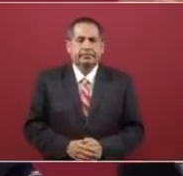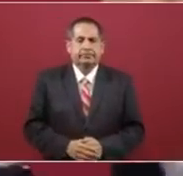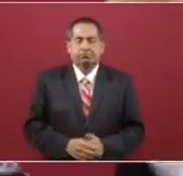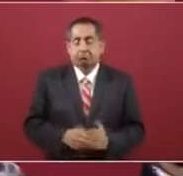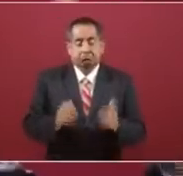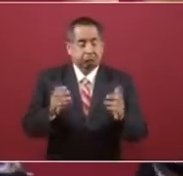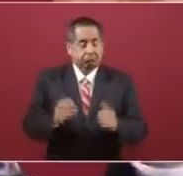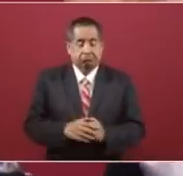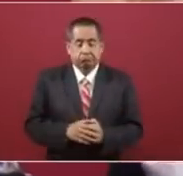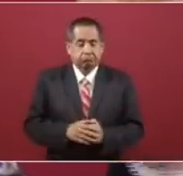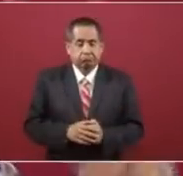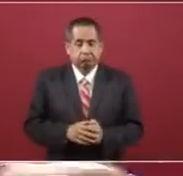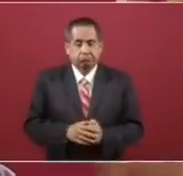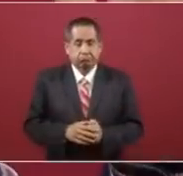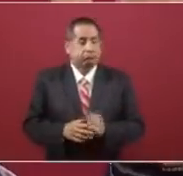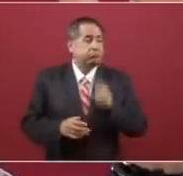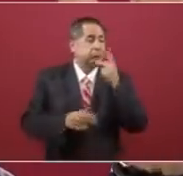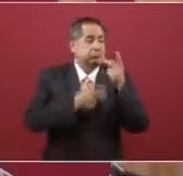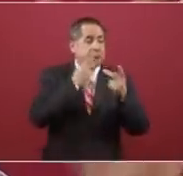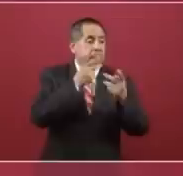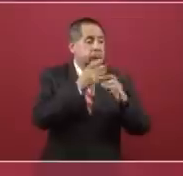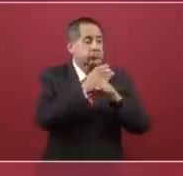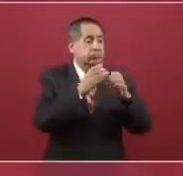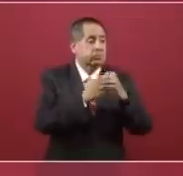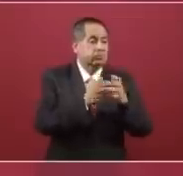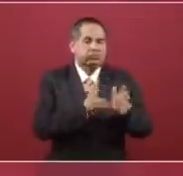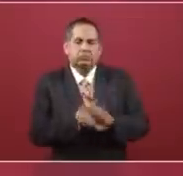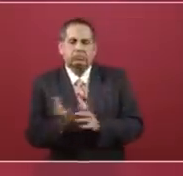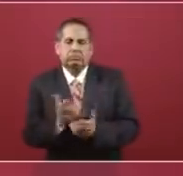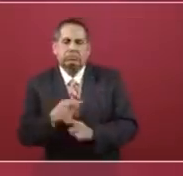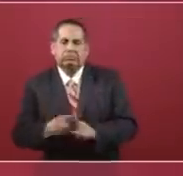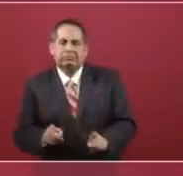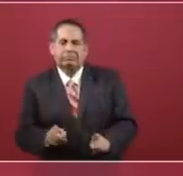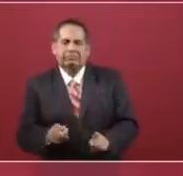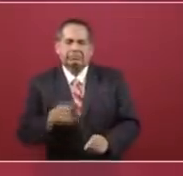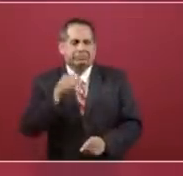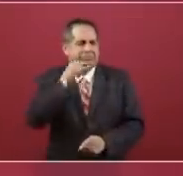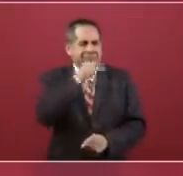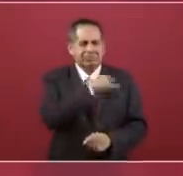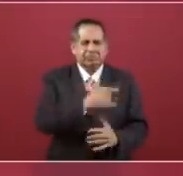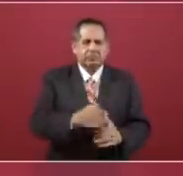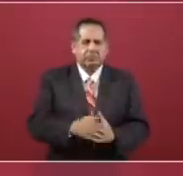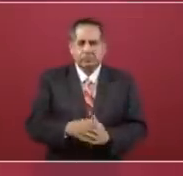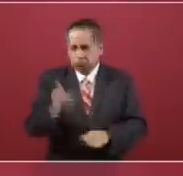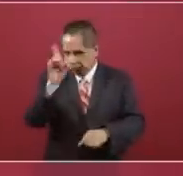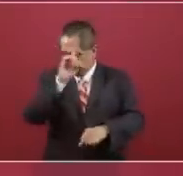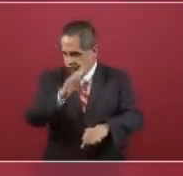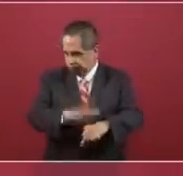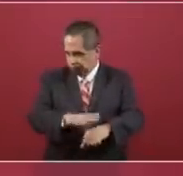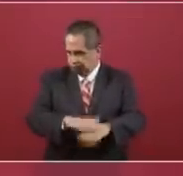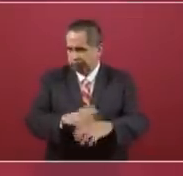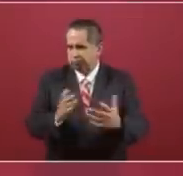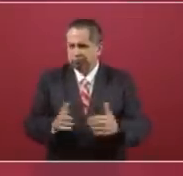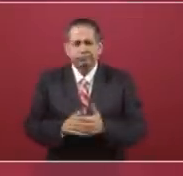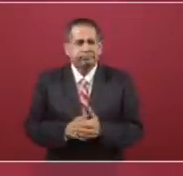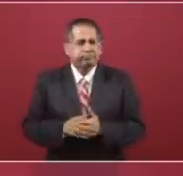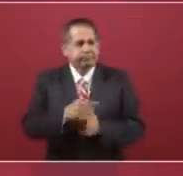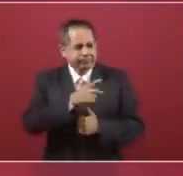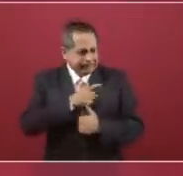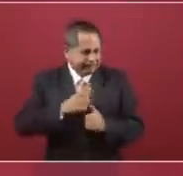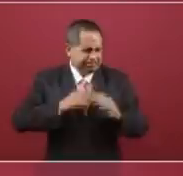El decir una cosa y hacer otra. Entonces, ¿qué es la recomendación? Hay que formar